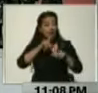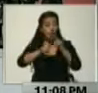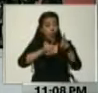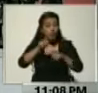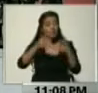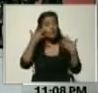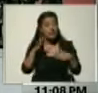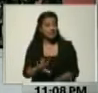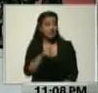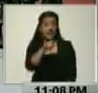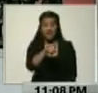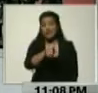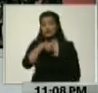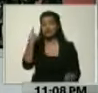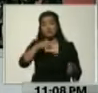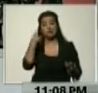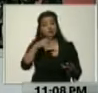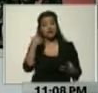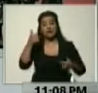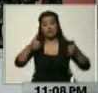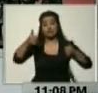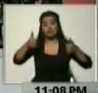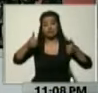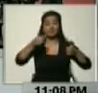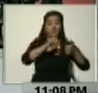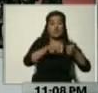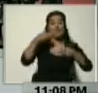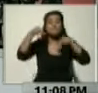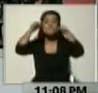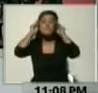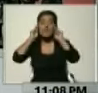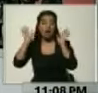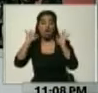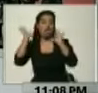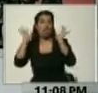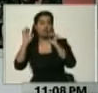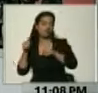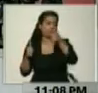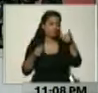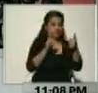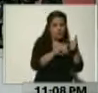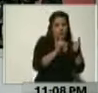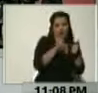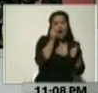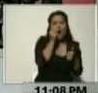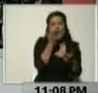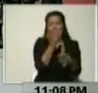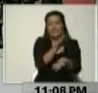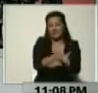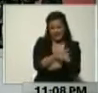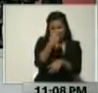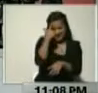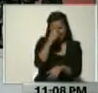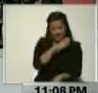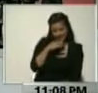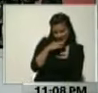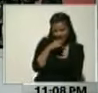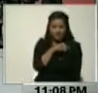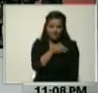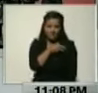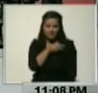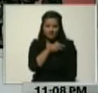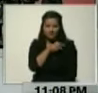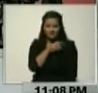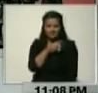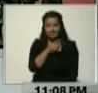muy, pero muy mal, casi empatado con María Violencia Machado. Entonces, está muy mal. Muy mal está.